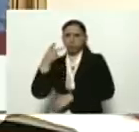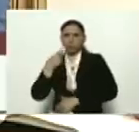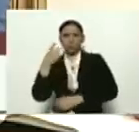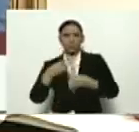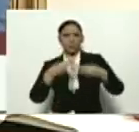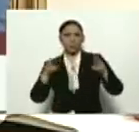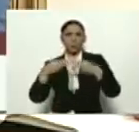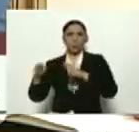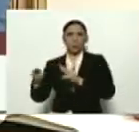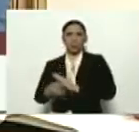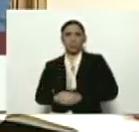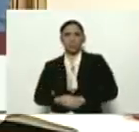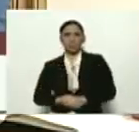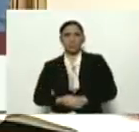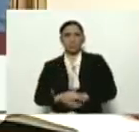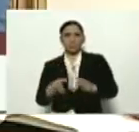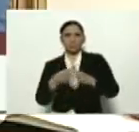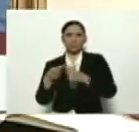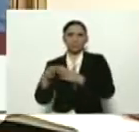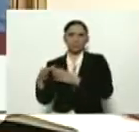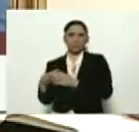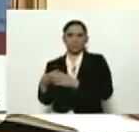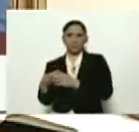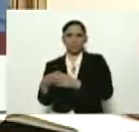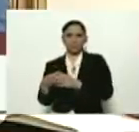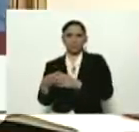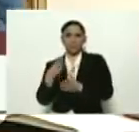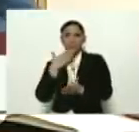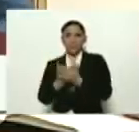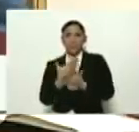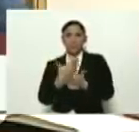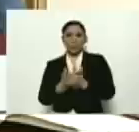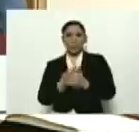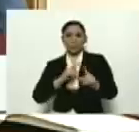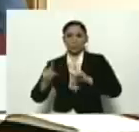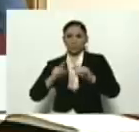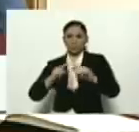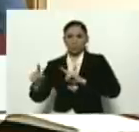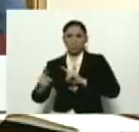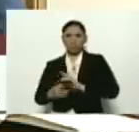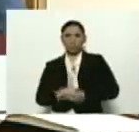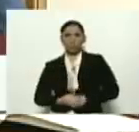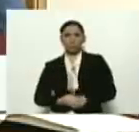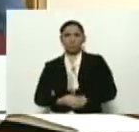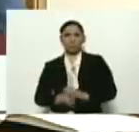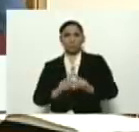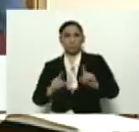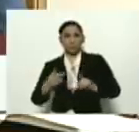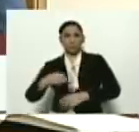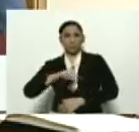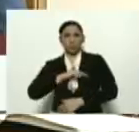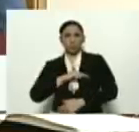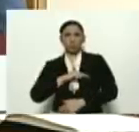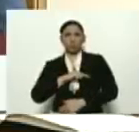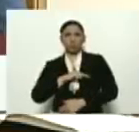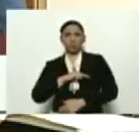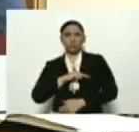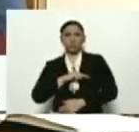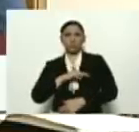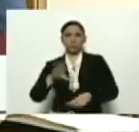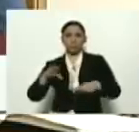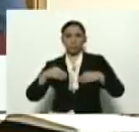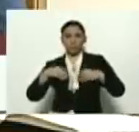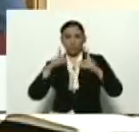públicas, el conjunto de recomendaciones de propuestas y acciones para nosotros